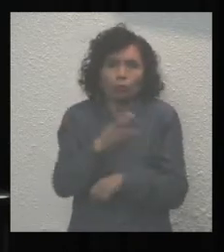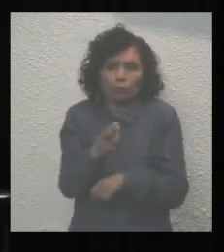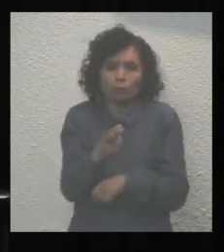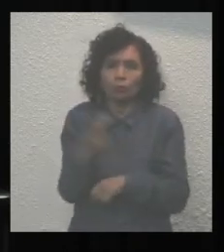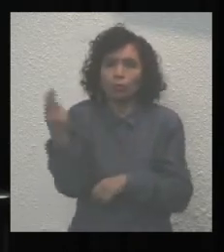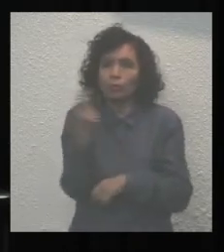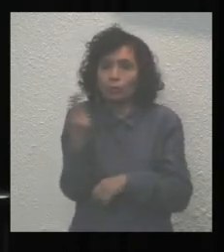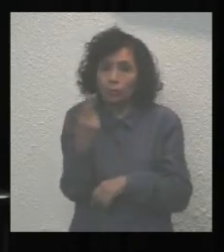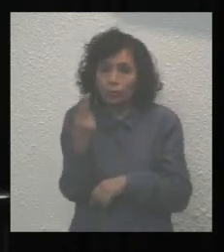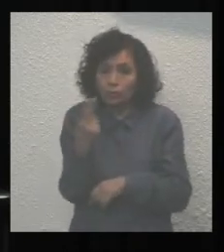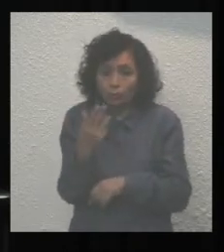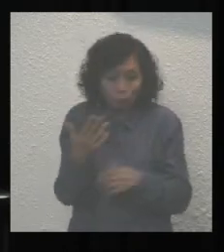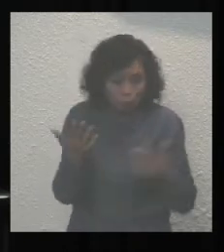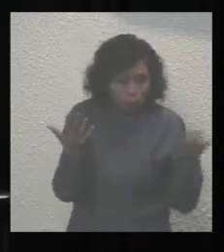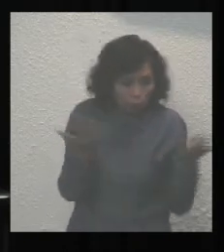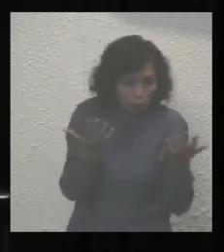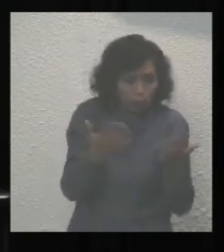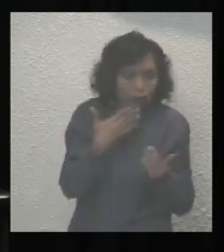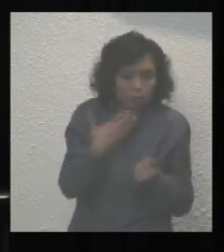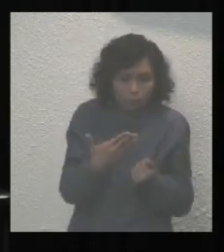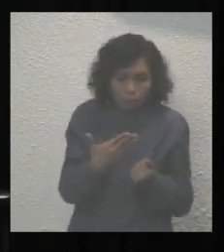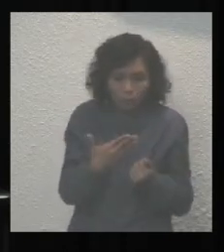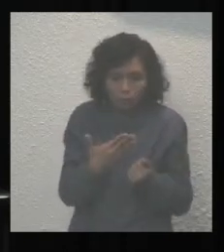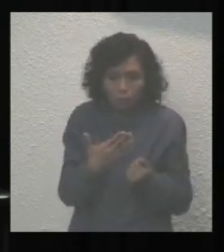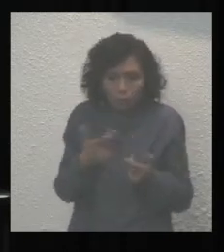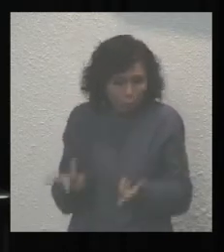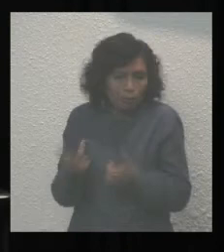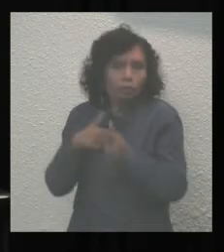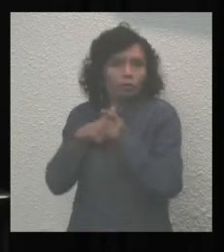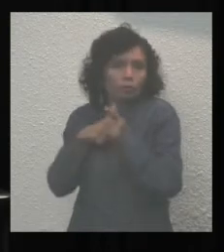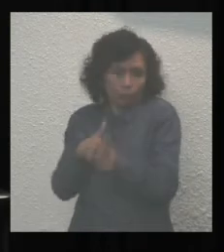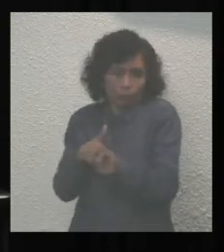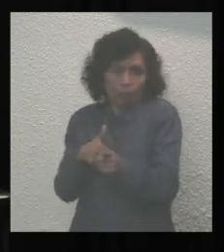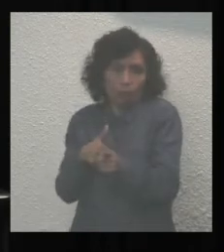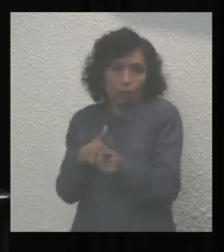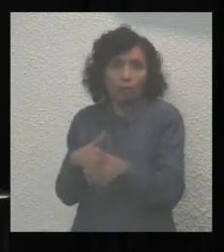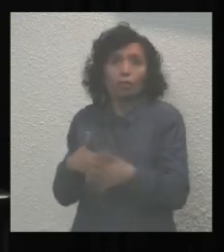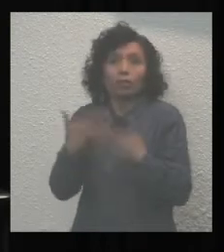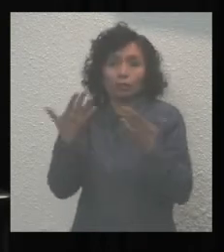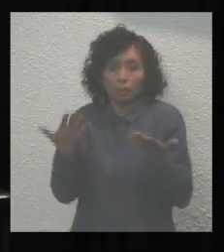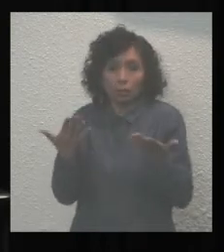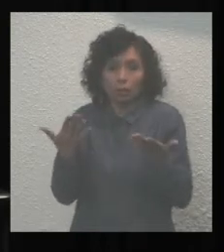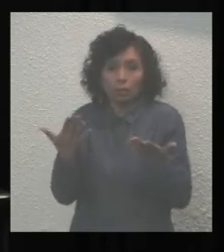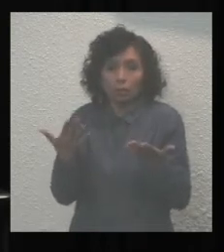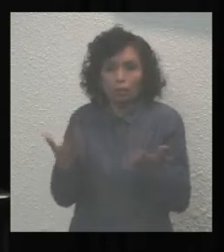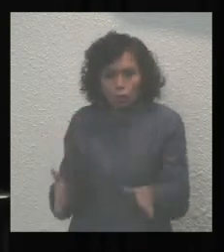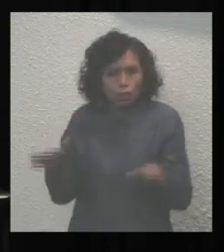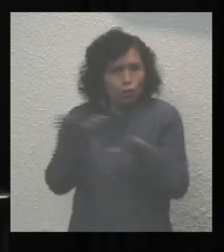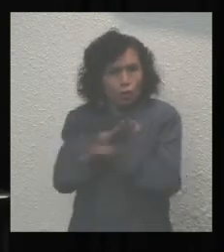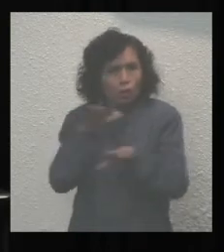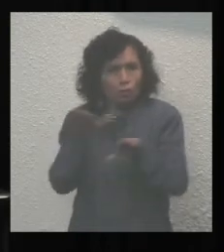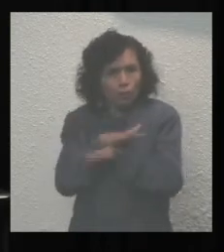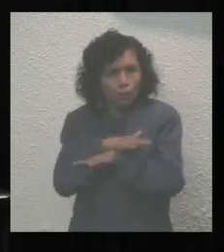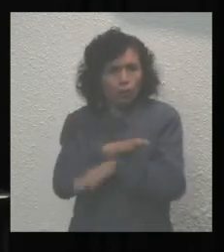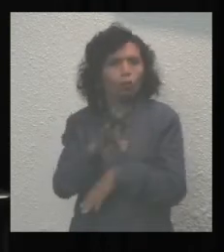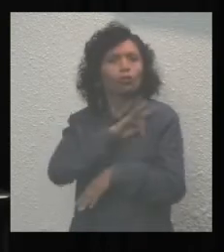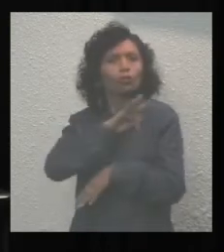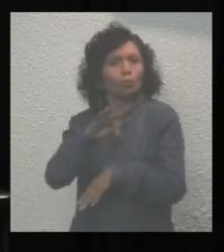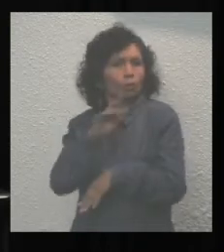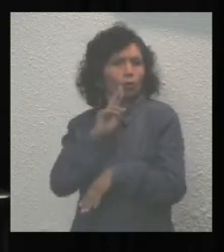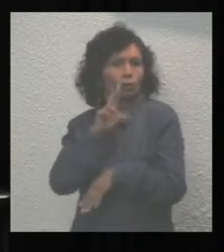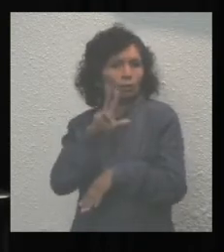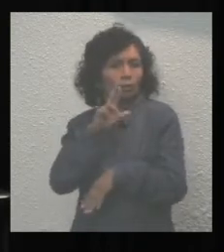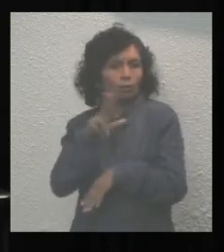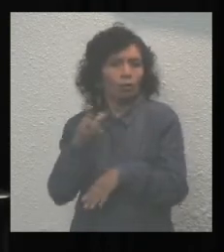lo que se hizo bien para dar la debida continuidad y a su vez ser agentes de cambio de lo que podemos mejorar